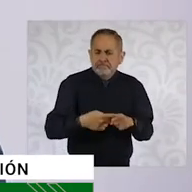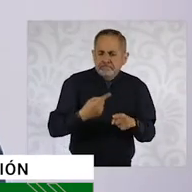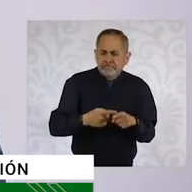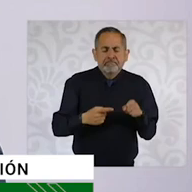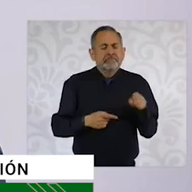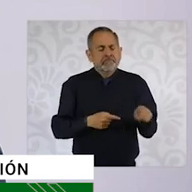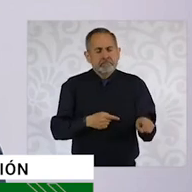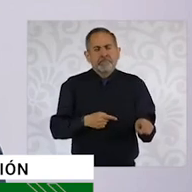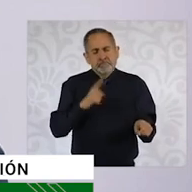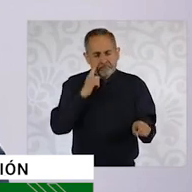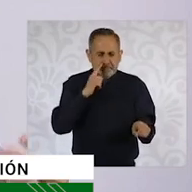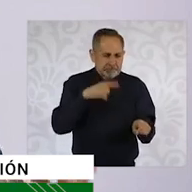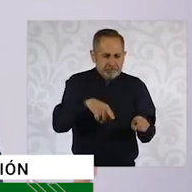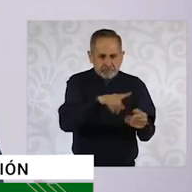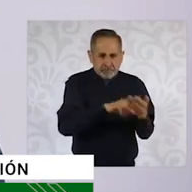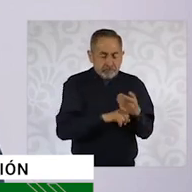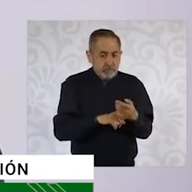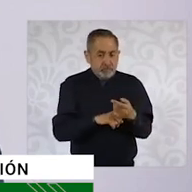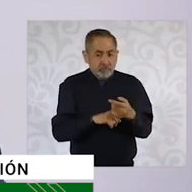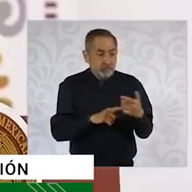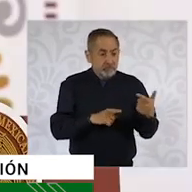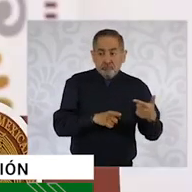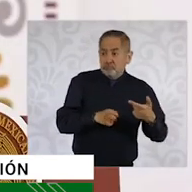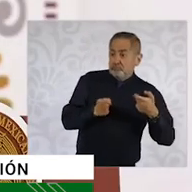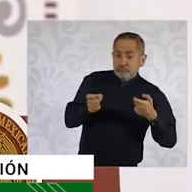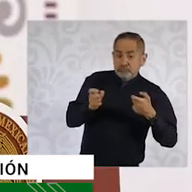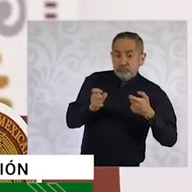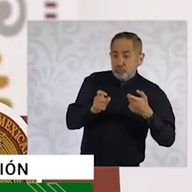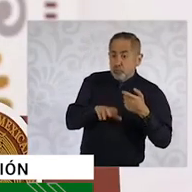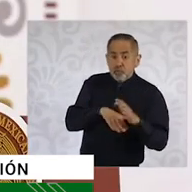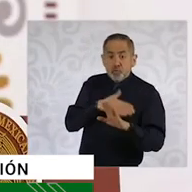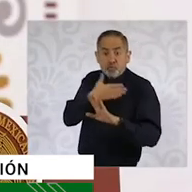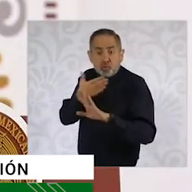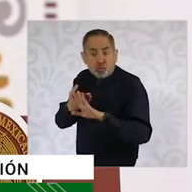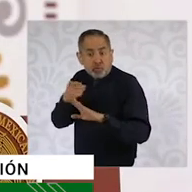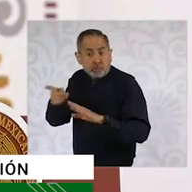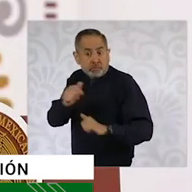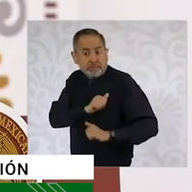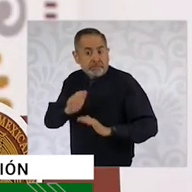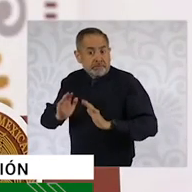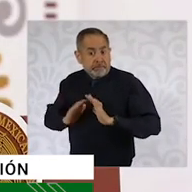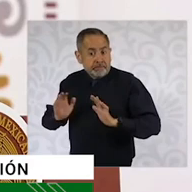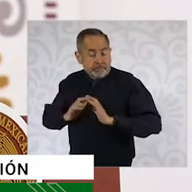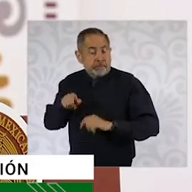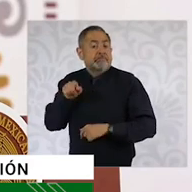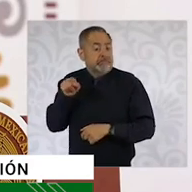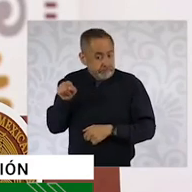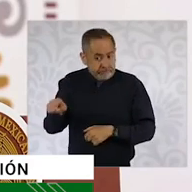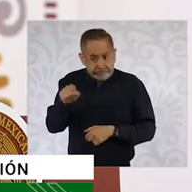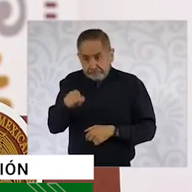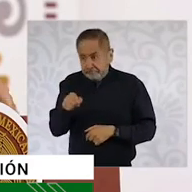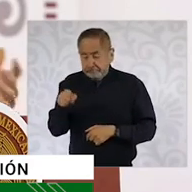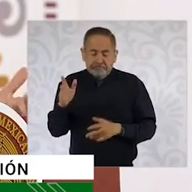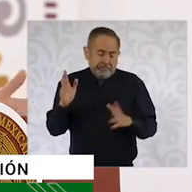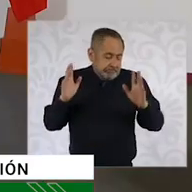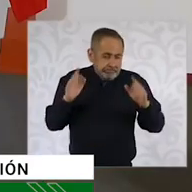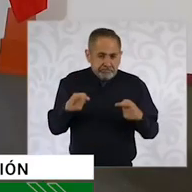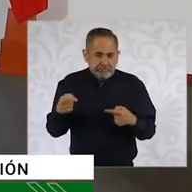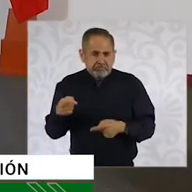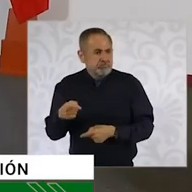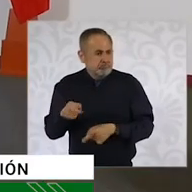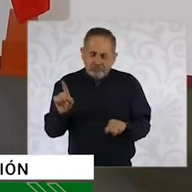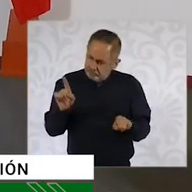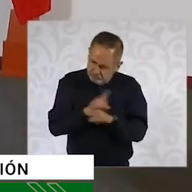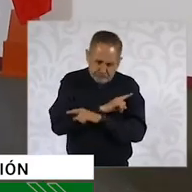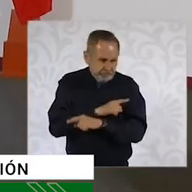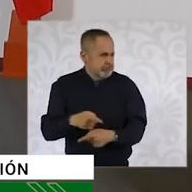ahí hubo ataque pues a las Fuerzas Armadas que iban a detener a este delincuente y se respondió